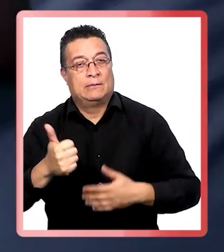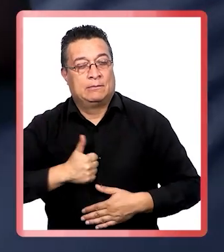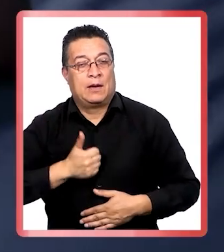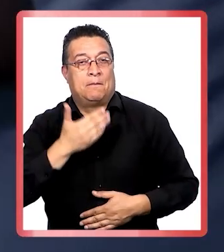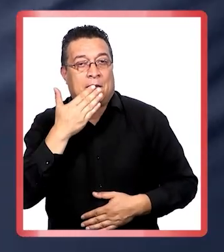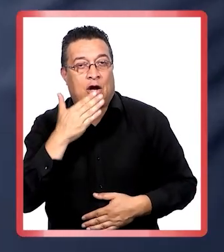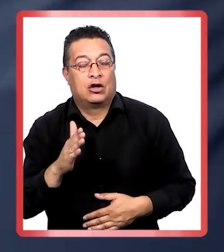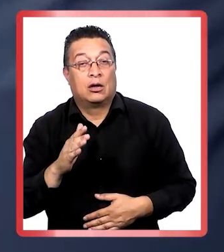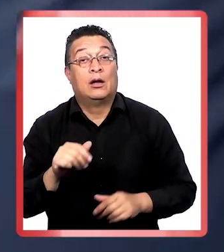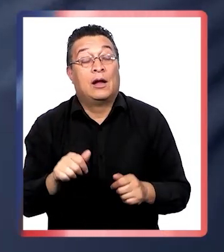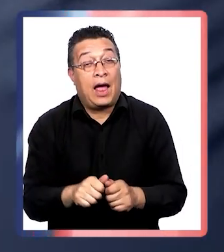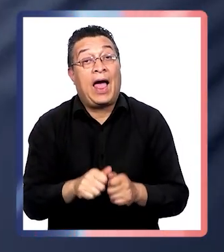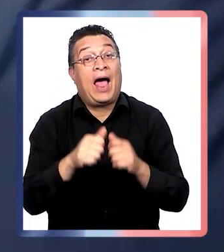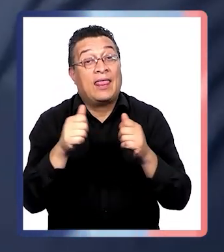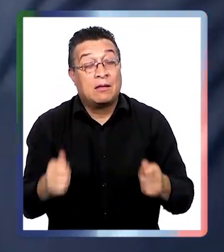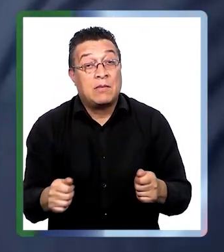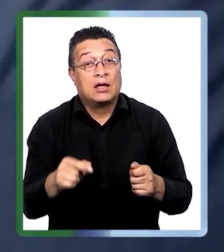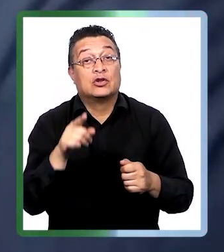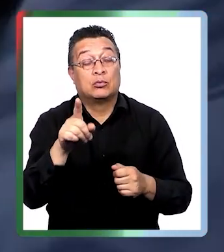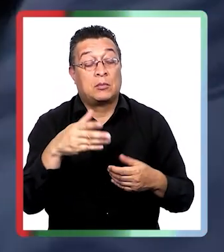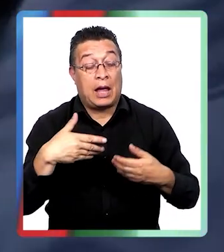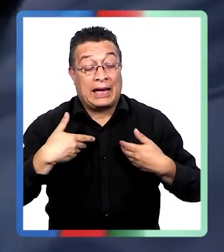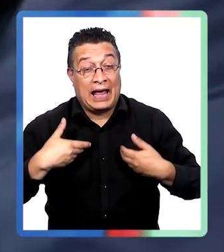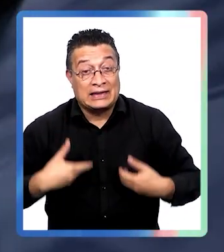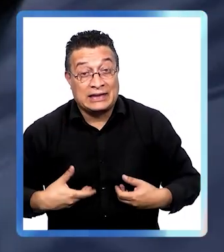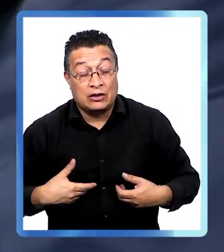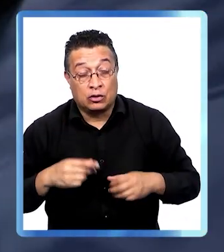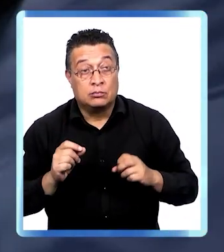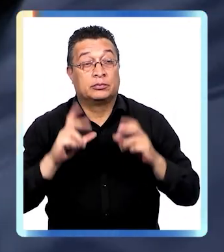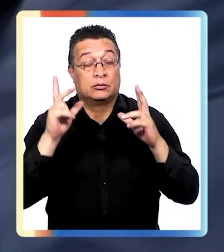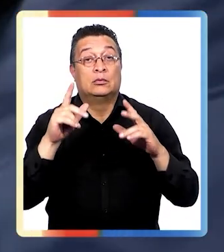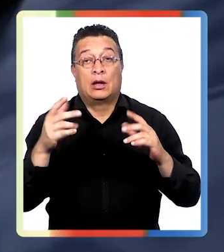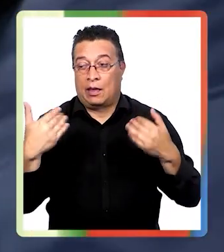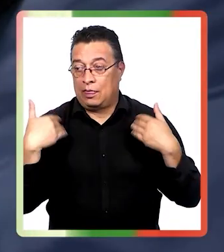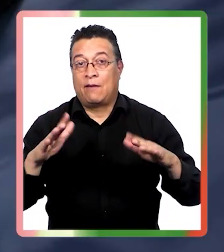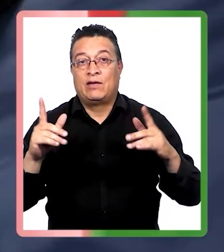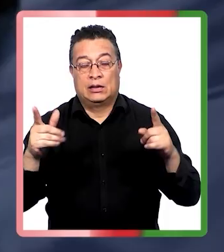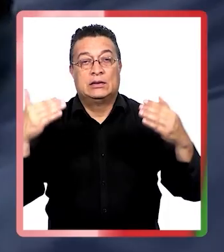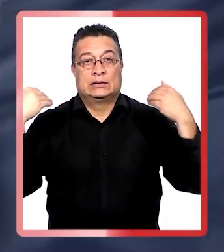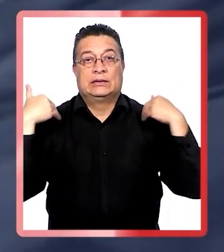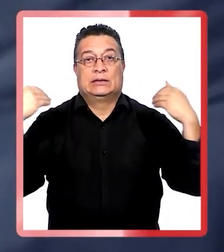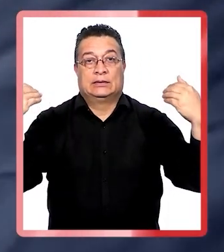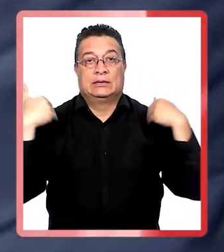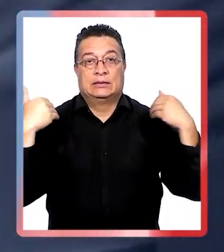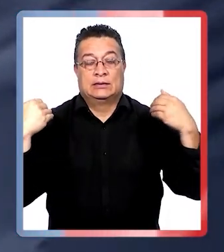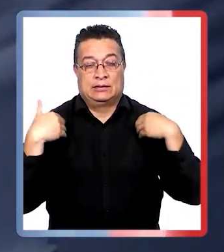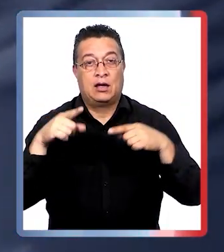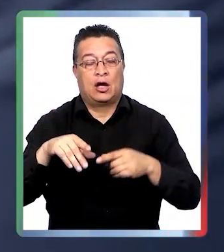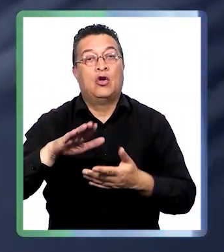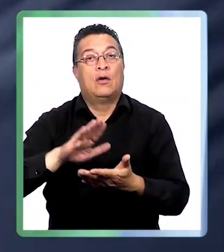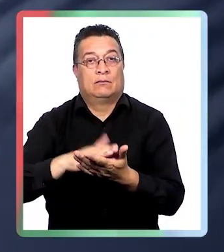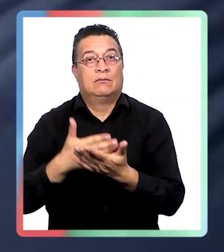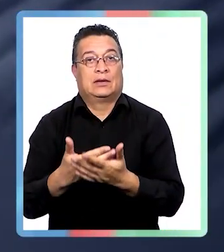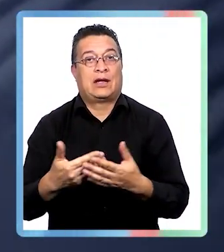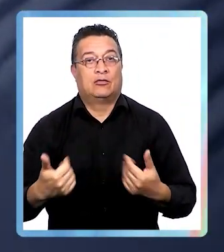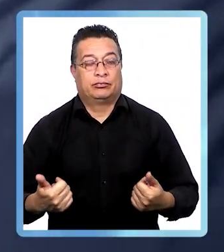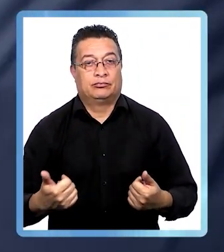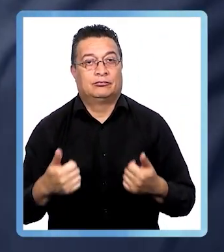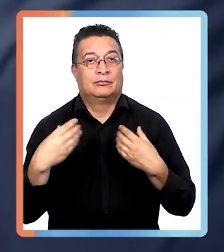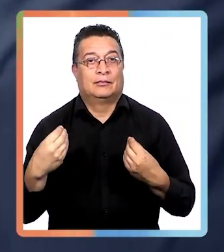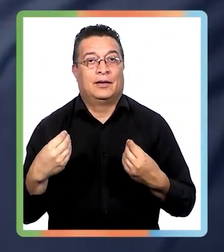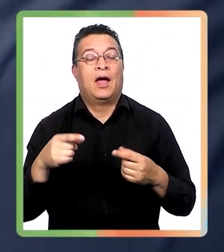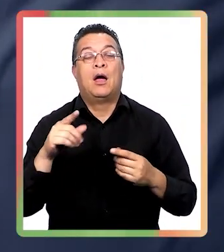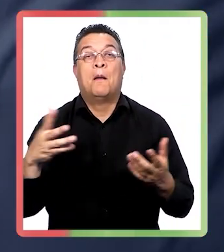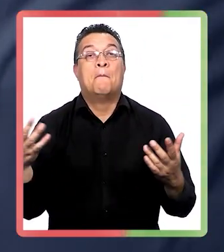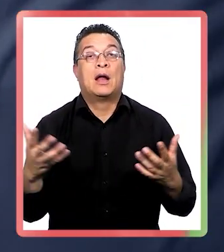8. Y si además de eso uno va a sentir cansancio, tratar de hacer ejercicio. El ejercicio energizante.